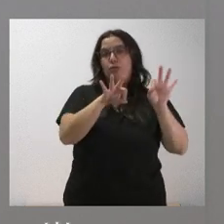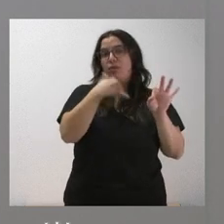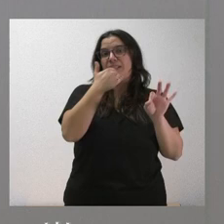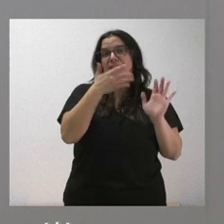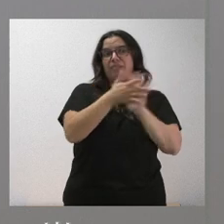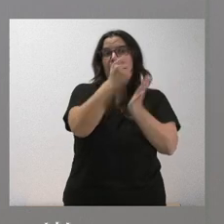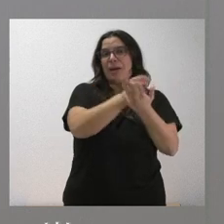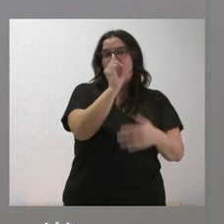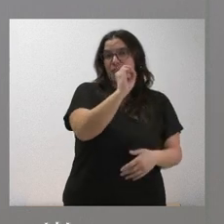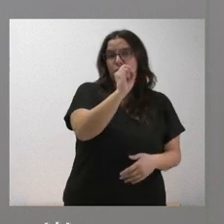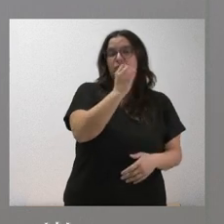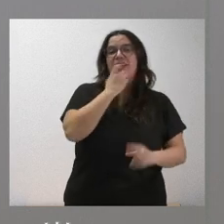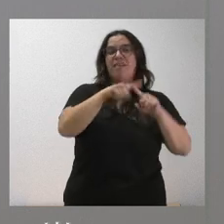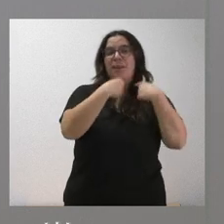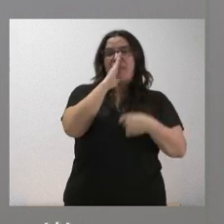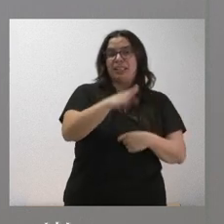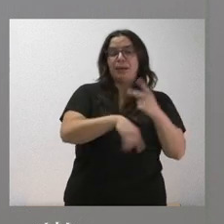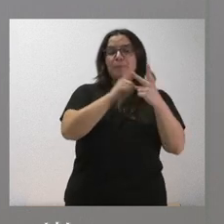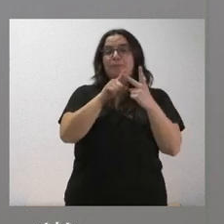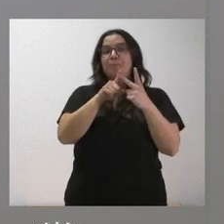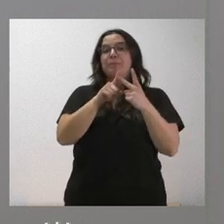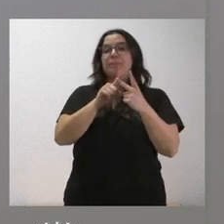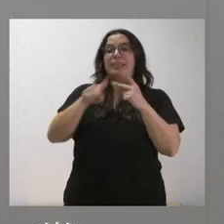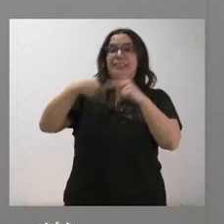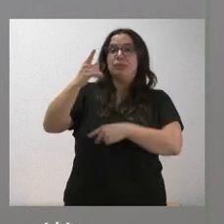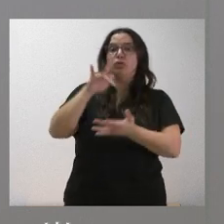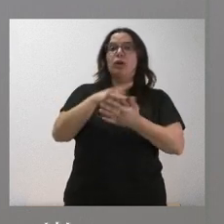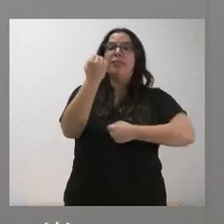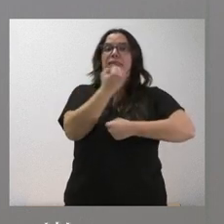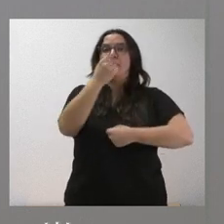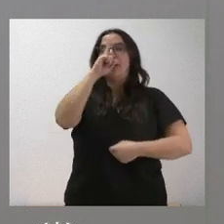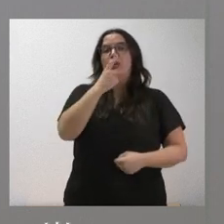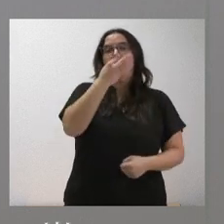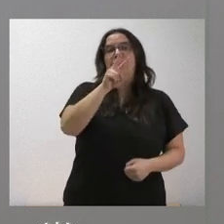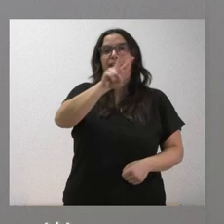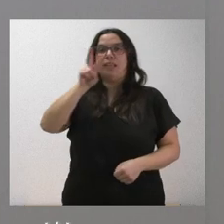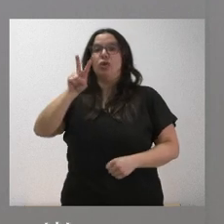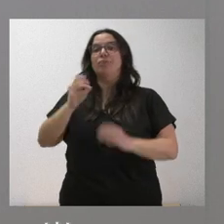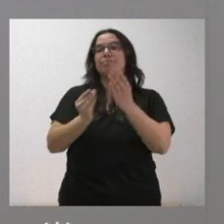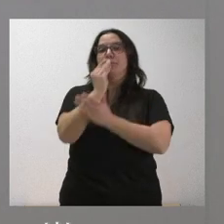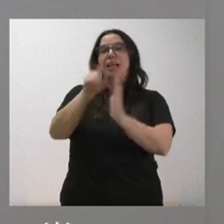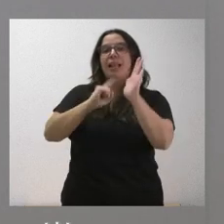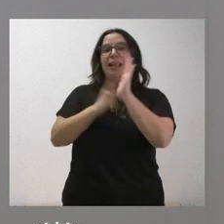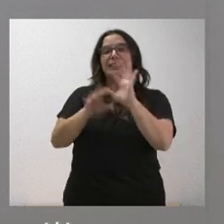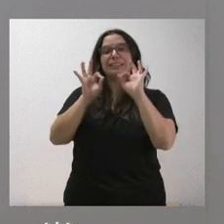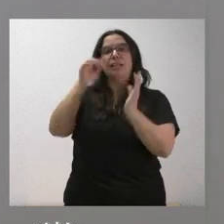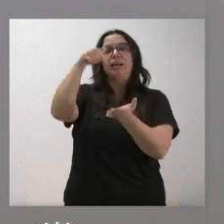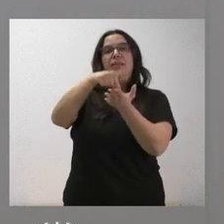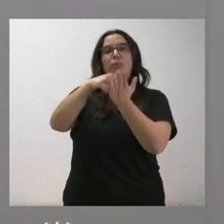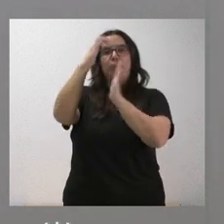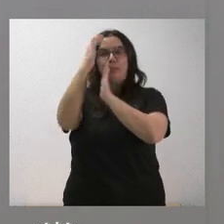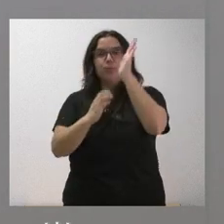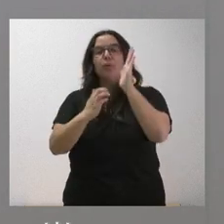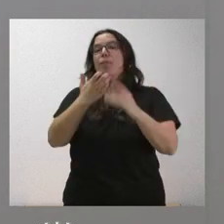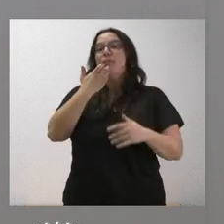mismo entre familiares directos la segunda tuvo lugar en diciembre del año 22 con una ley específica de rebajas tributarias que supuso entre otras